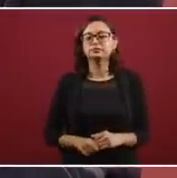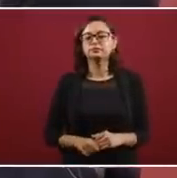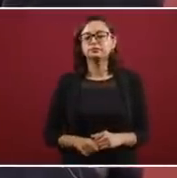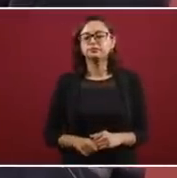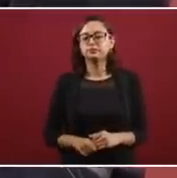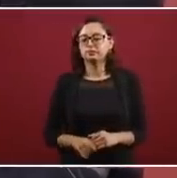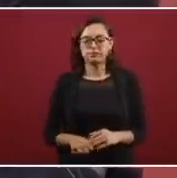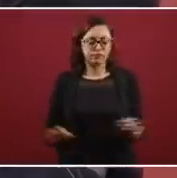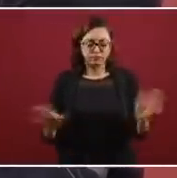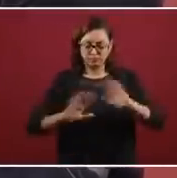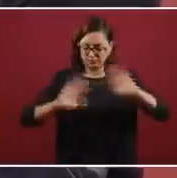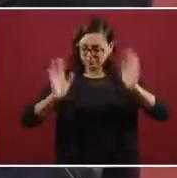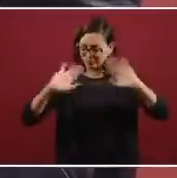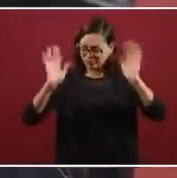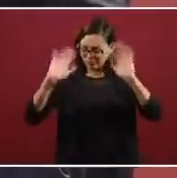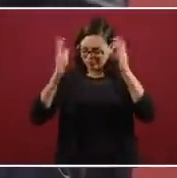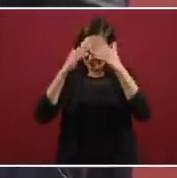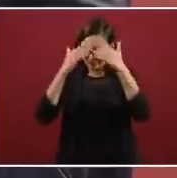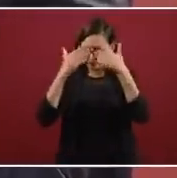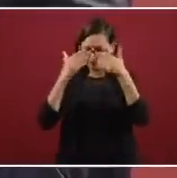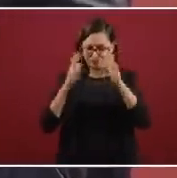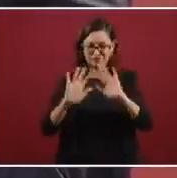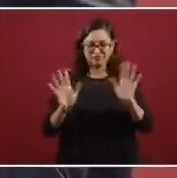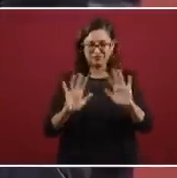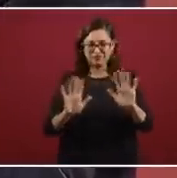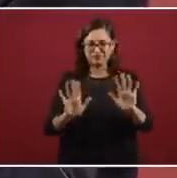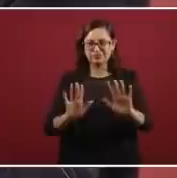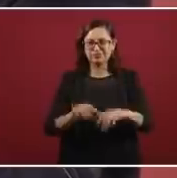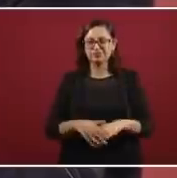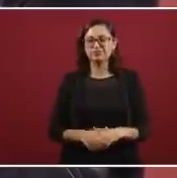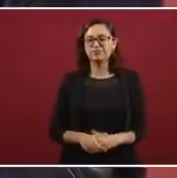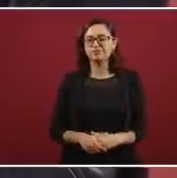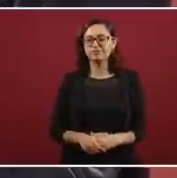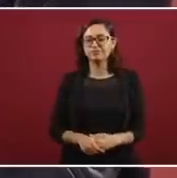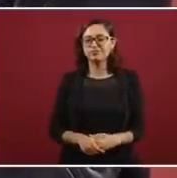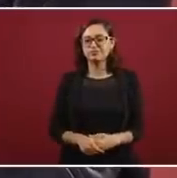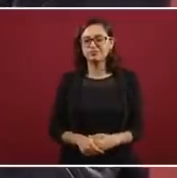No, no, no, no, no, no, no, no. No.